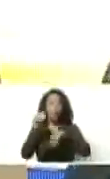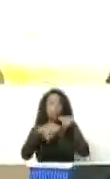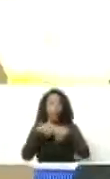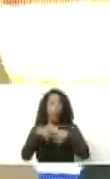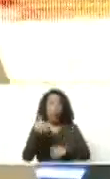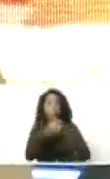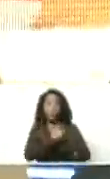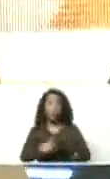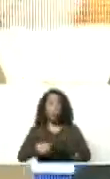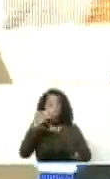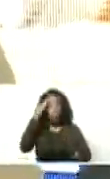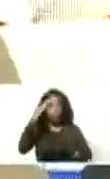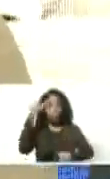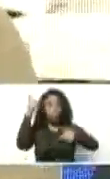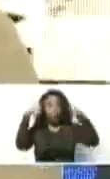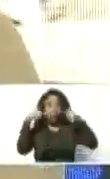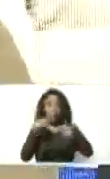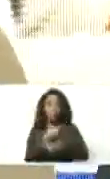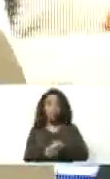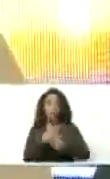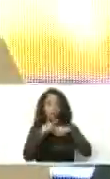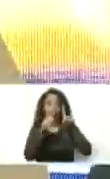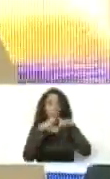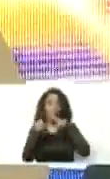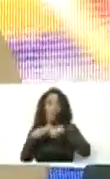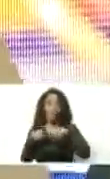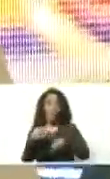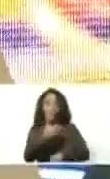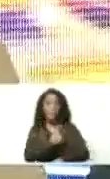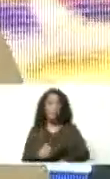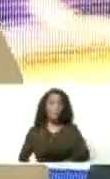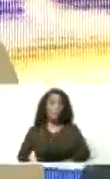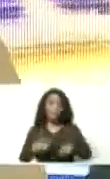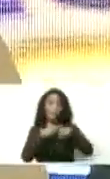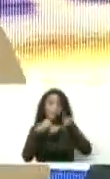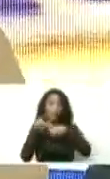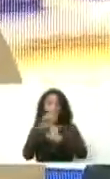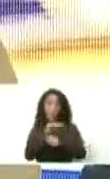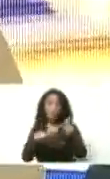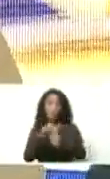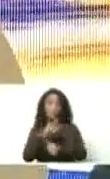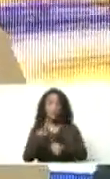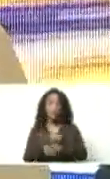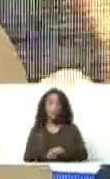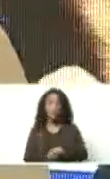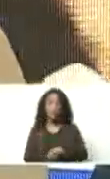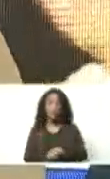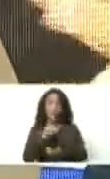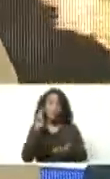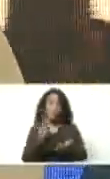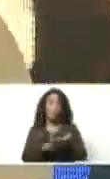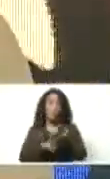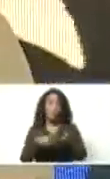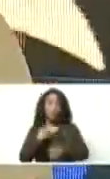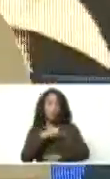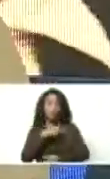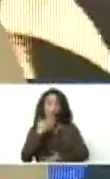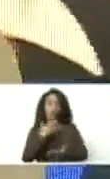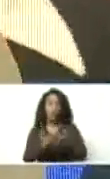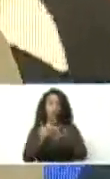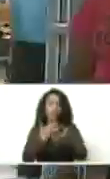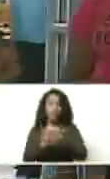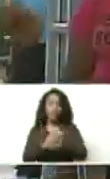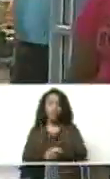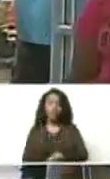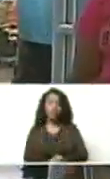Chávez, donde han votado distintos presidentes, distintos viceministros, y de verdad estamos muy agradecidos, de verdad.